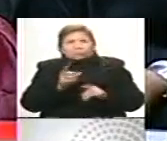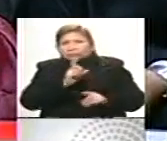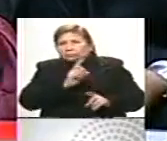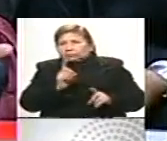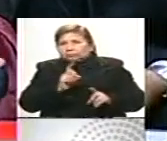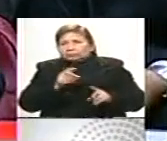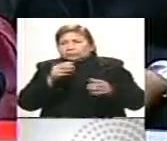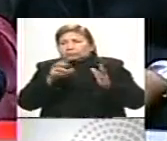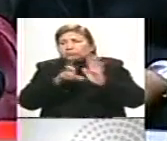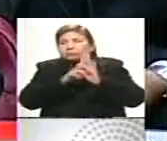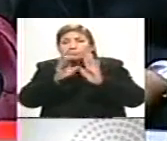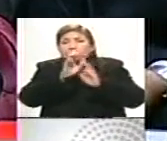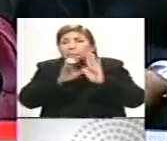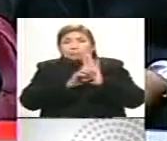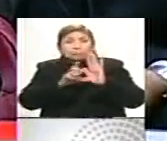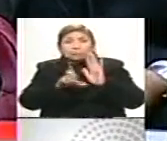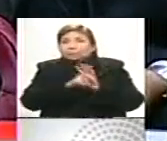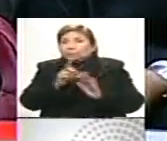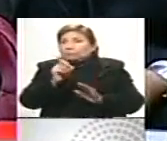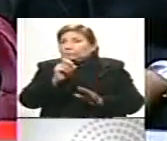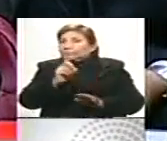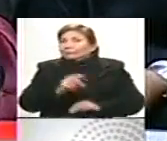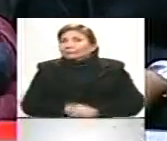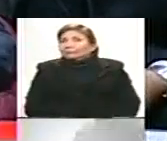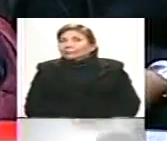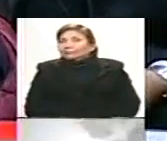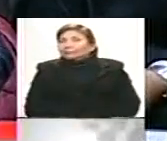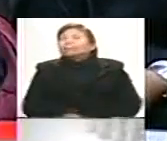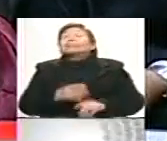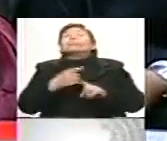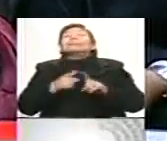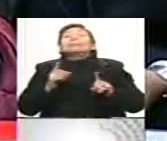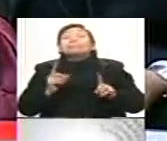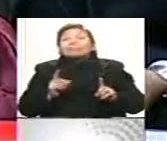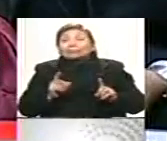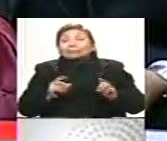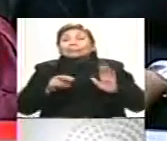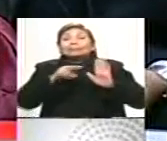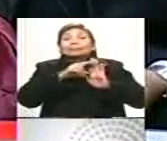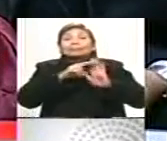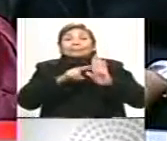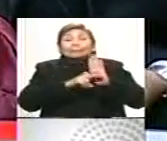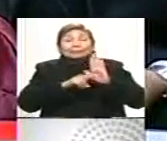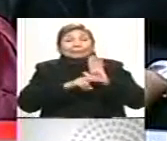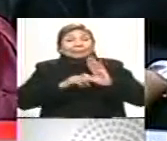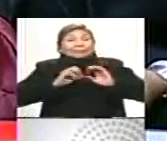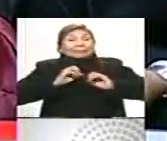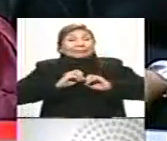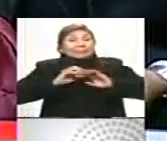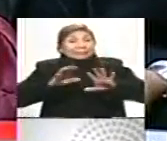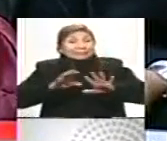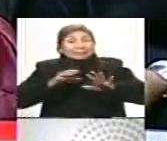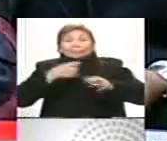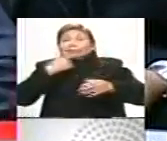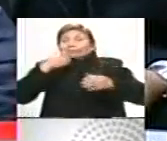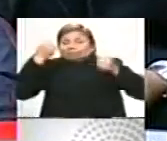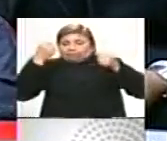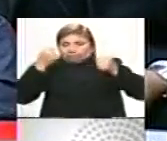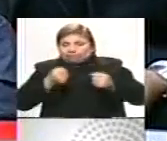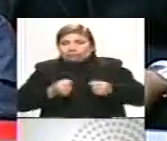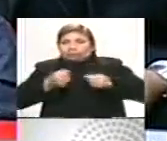Eso no está en la Constitución. Y sin embargo, por una norma infraconstitucional, se ha establecido